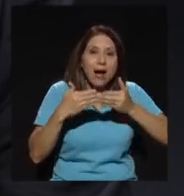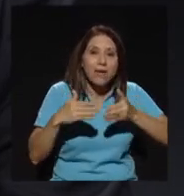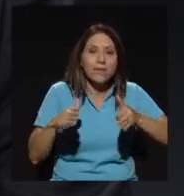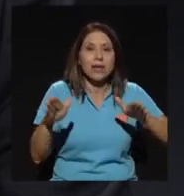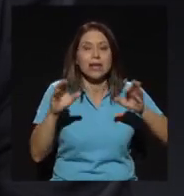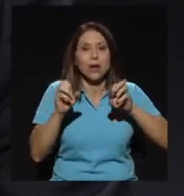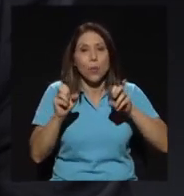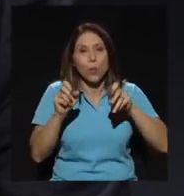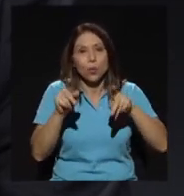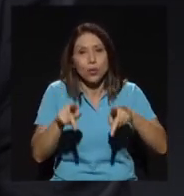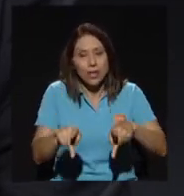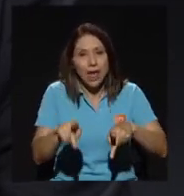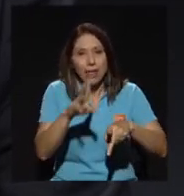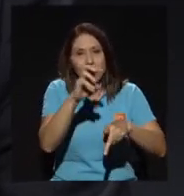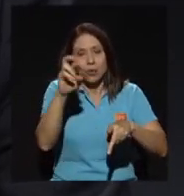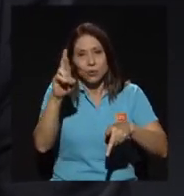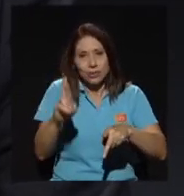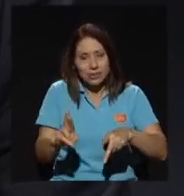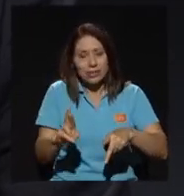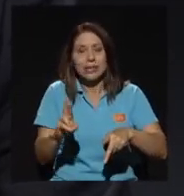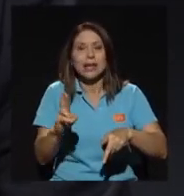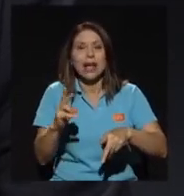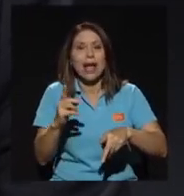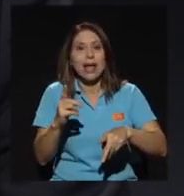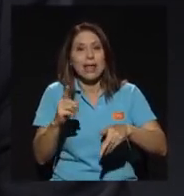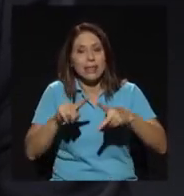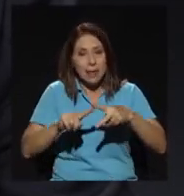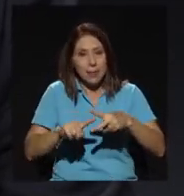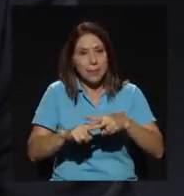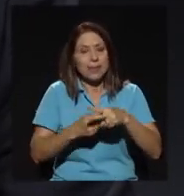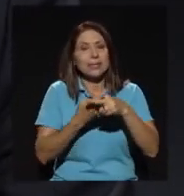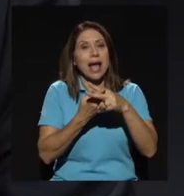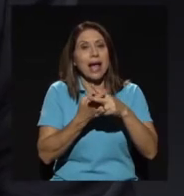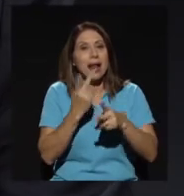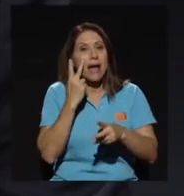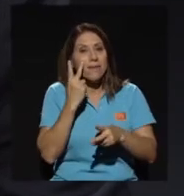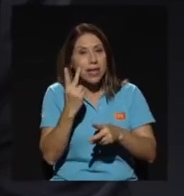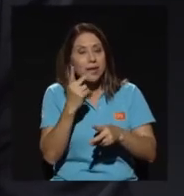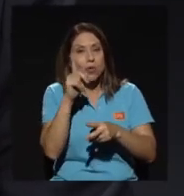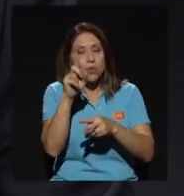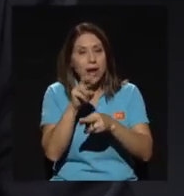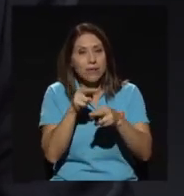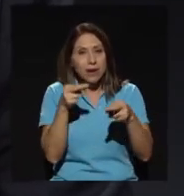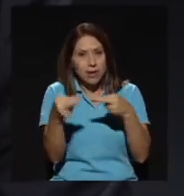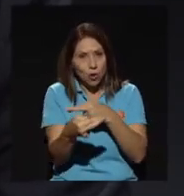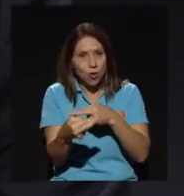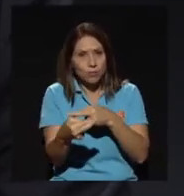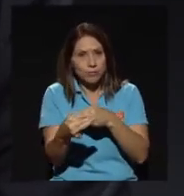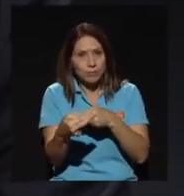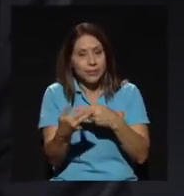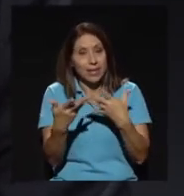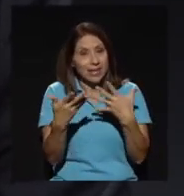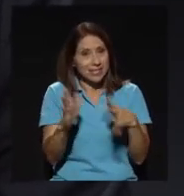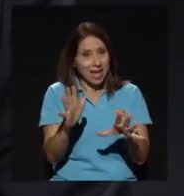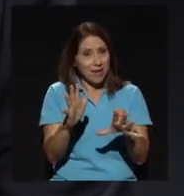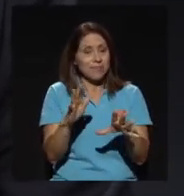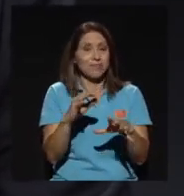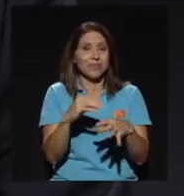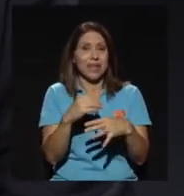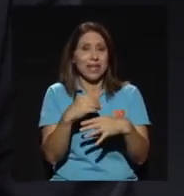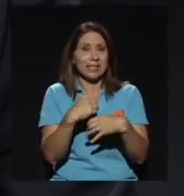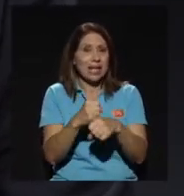la oportunidad de ver de empezar a ver una región que está naciendo ya la más